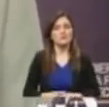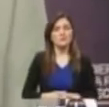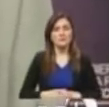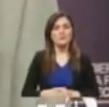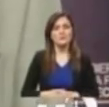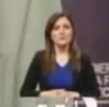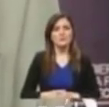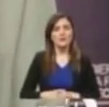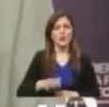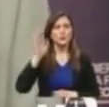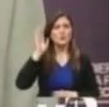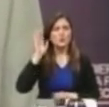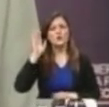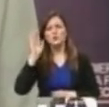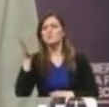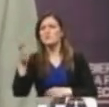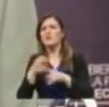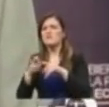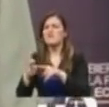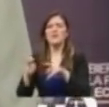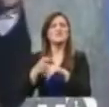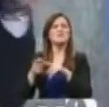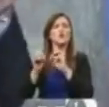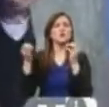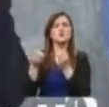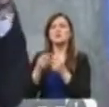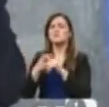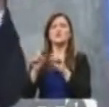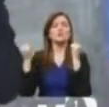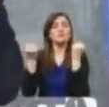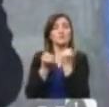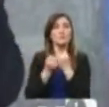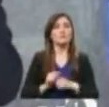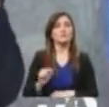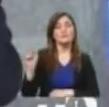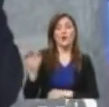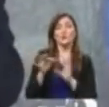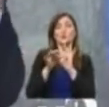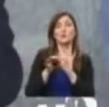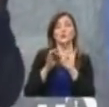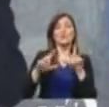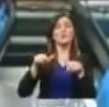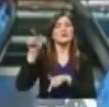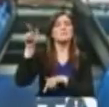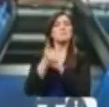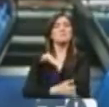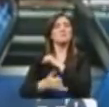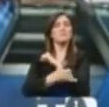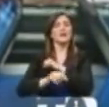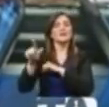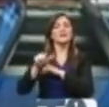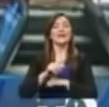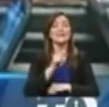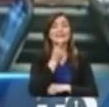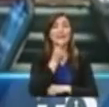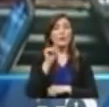de escucha permanente con los distintos sectores sociales. Eduardo Mangas también fue colaborador de Moreno en Ginebra. Finalmente deja su puesto